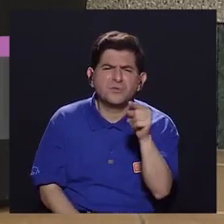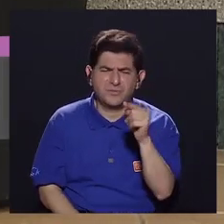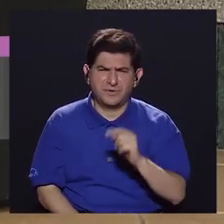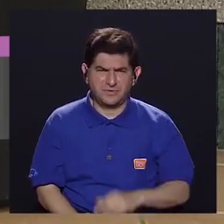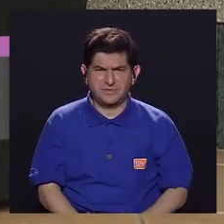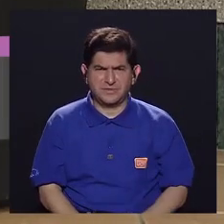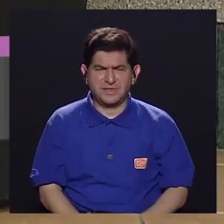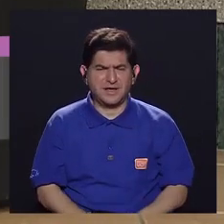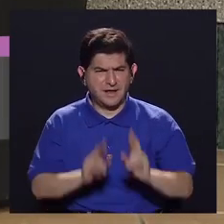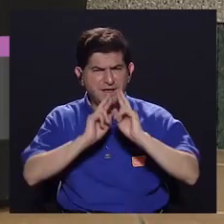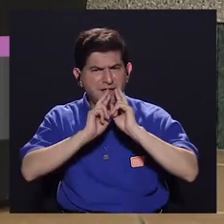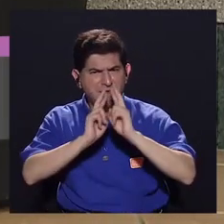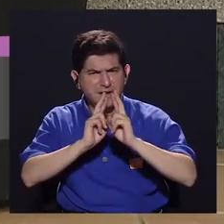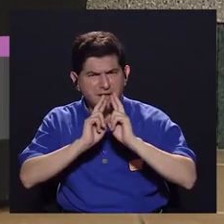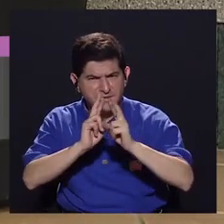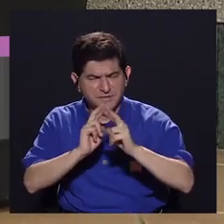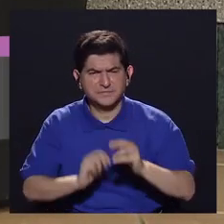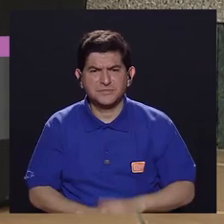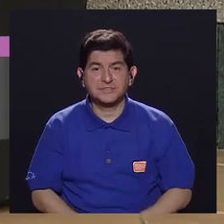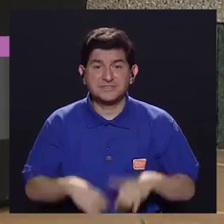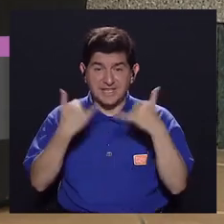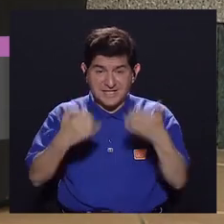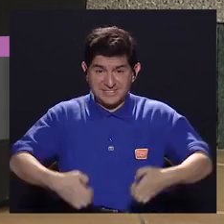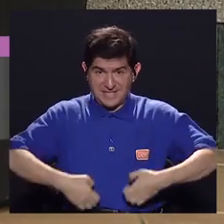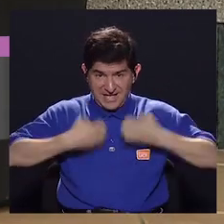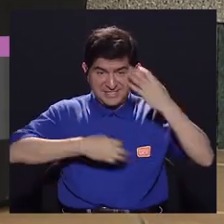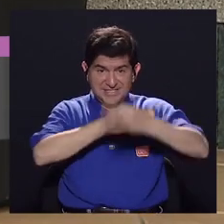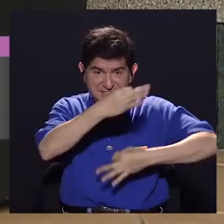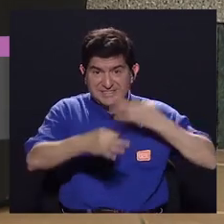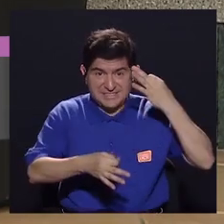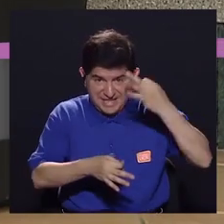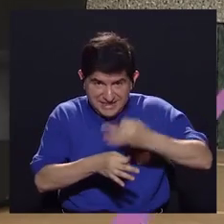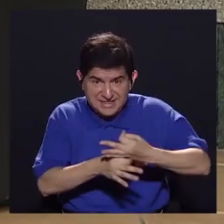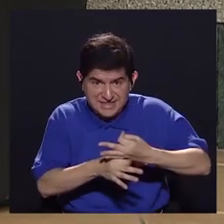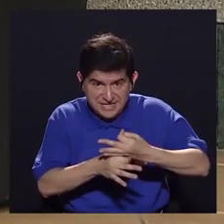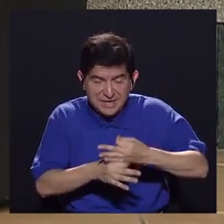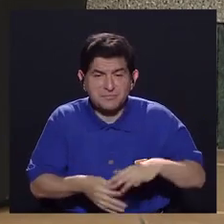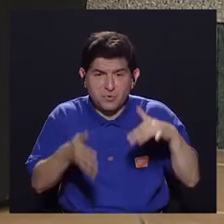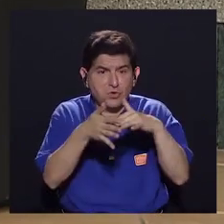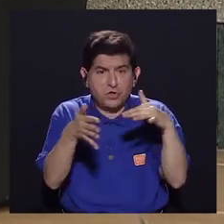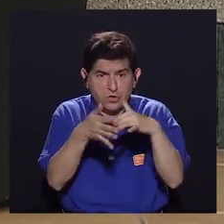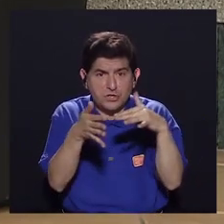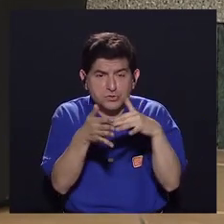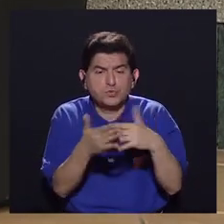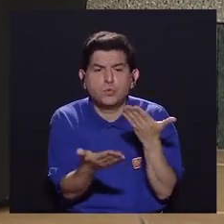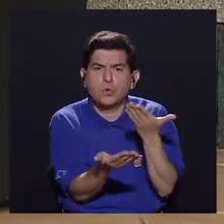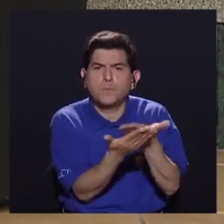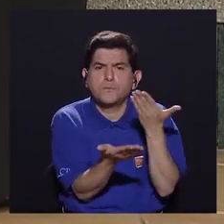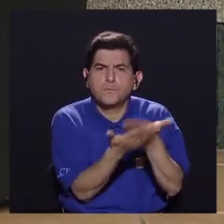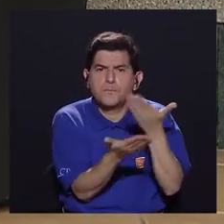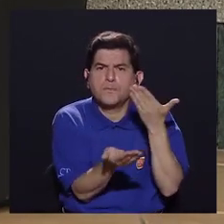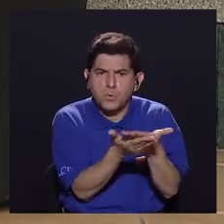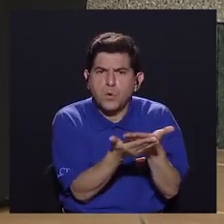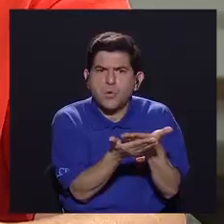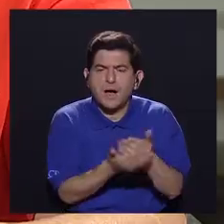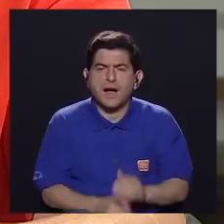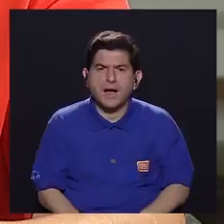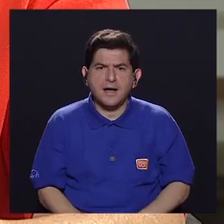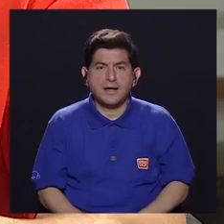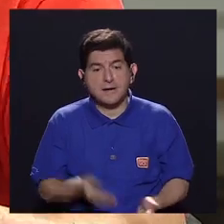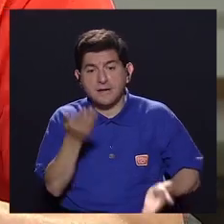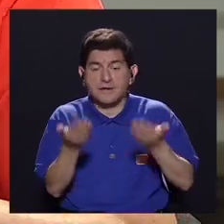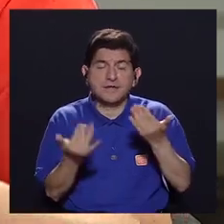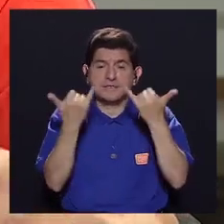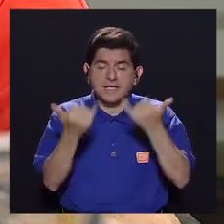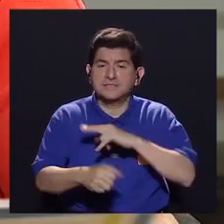ahora que usted me contestaba esta pregunta, si ya existe algún tipo de, o si hay estudios que han demostrado que hay